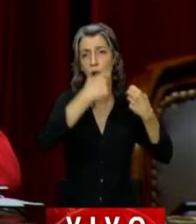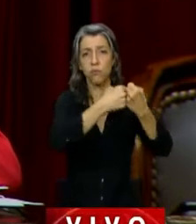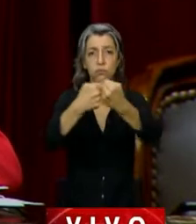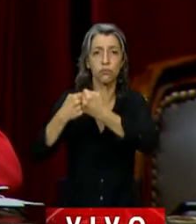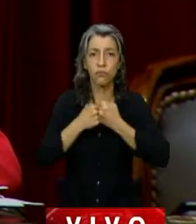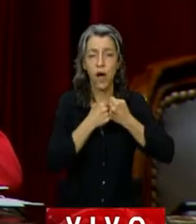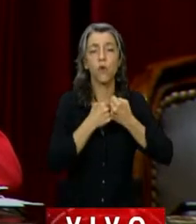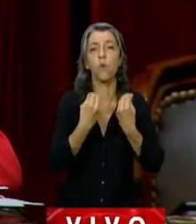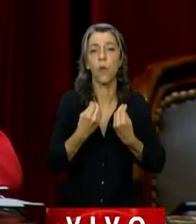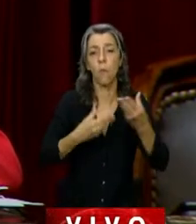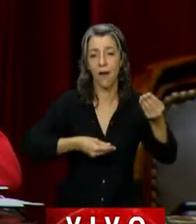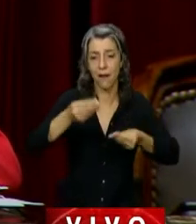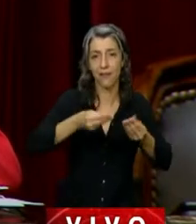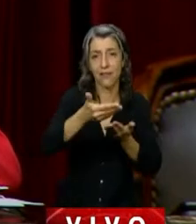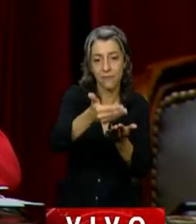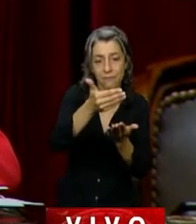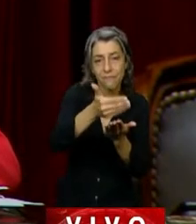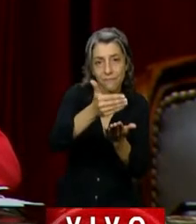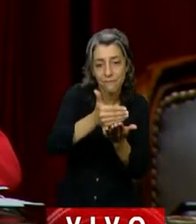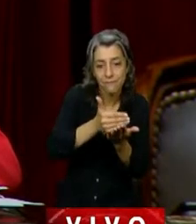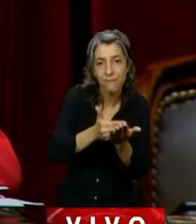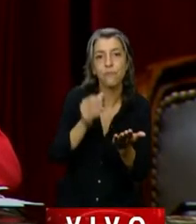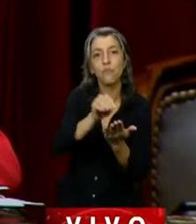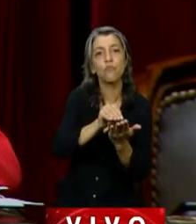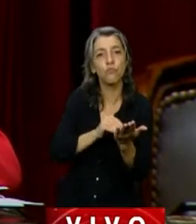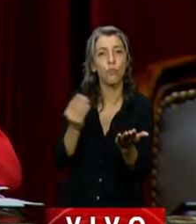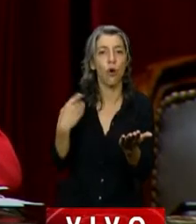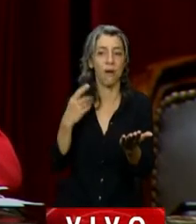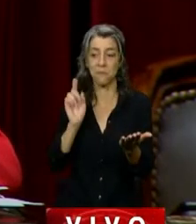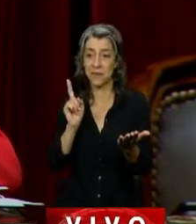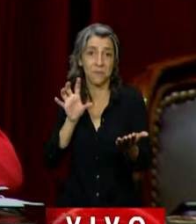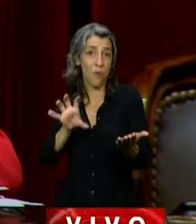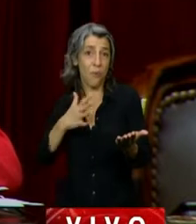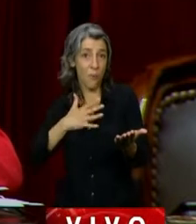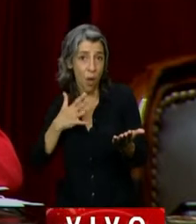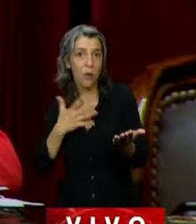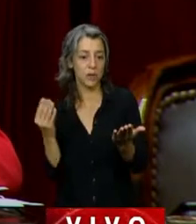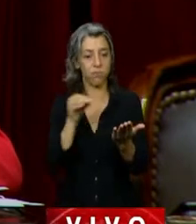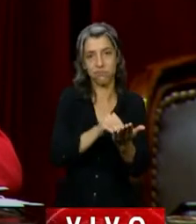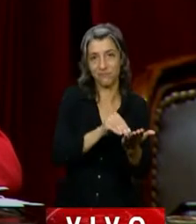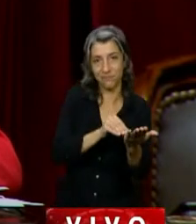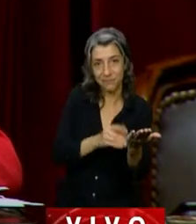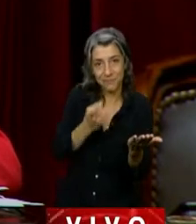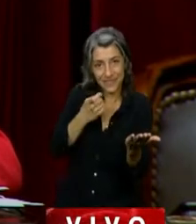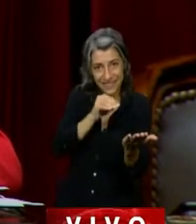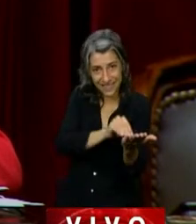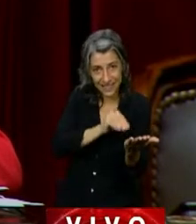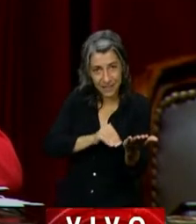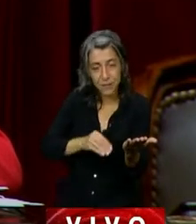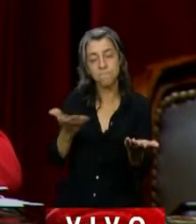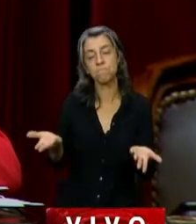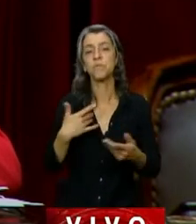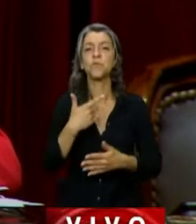postura frente a las necesidades de Tierra del Fuego y esto creo que en política es muy importante. Yo no voy a hablar de economía, voy a hablar